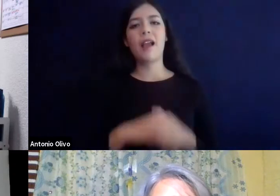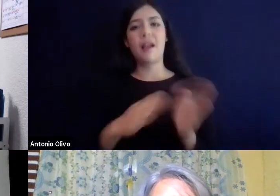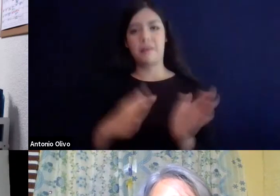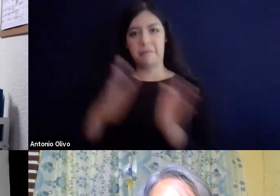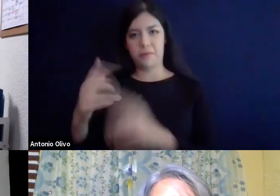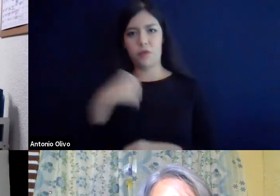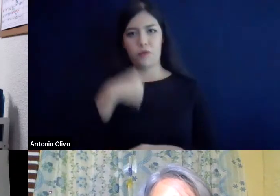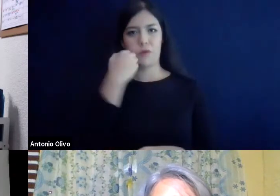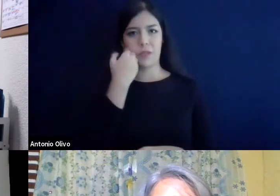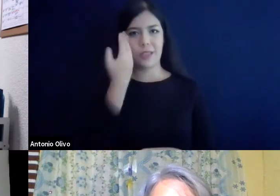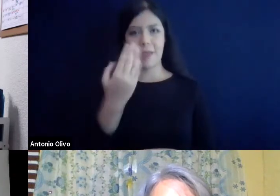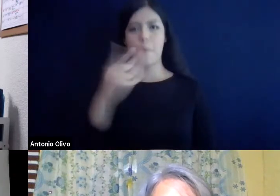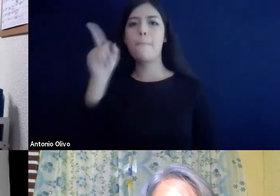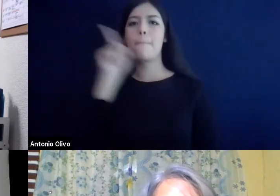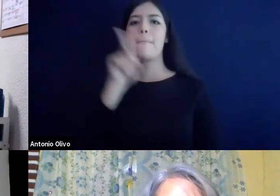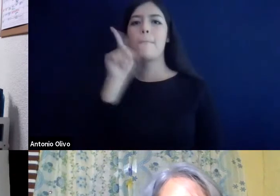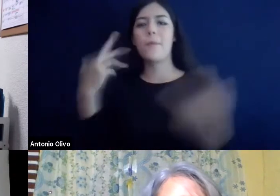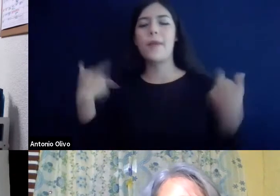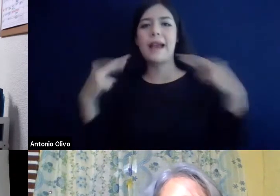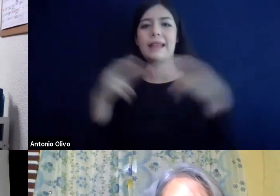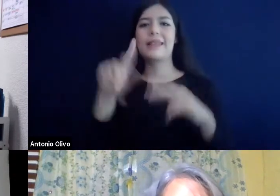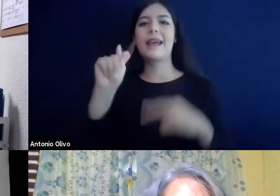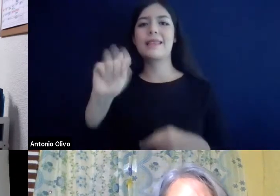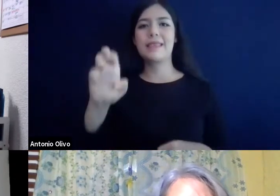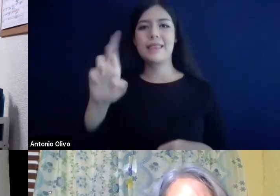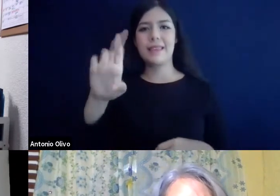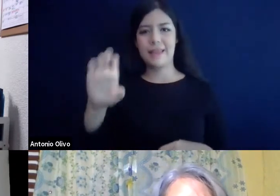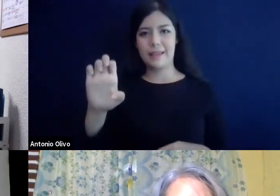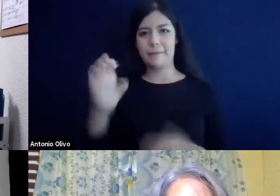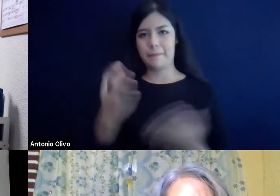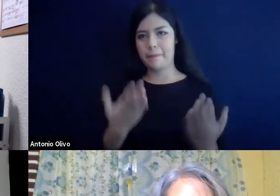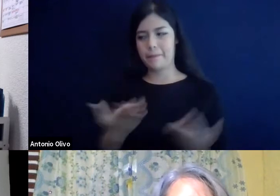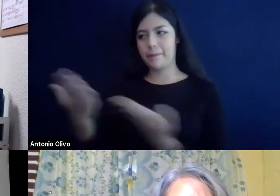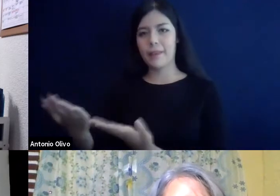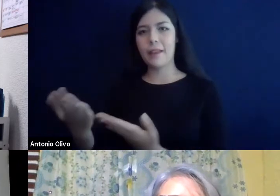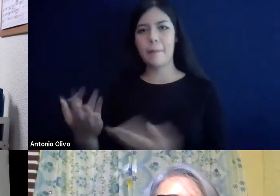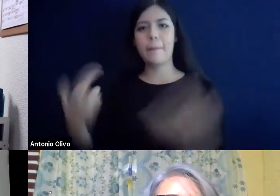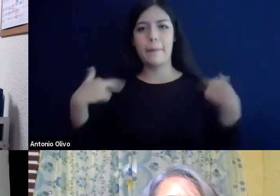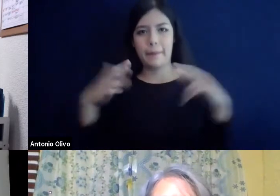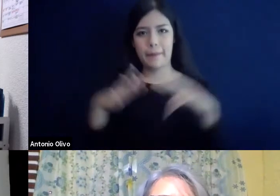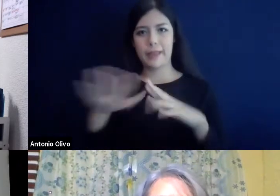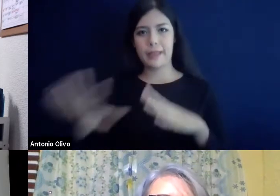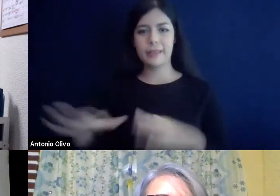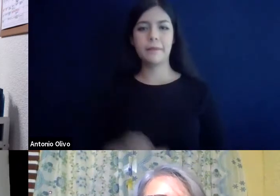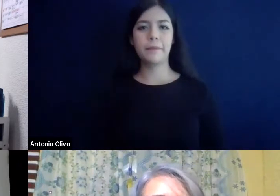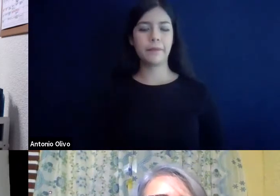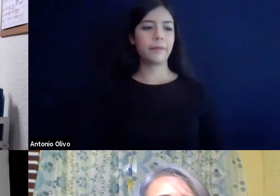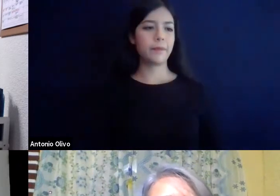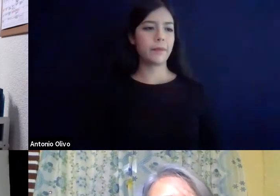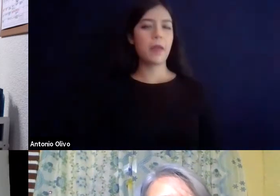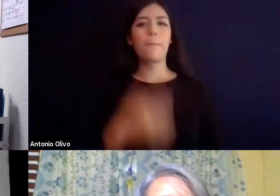a la maestra Tere Huerta. Entonces, Tere, por favor, vamos a utilizar alrededor de